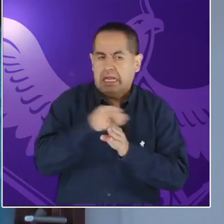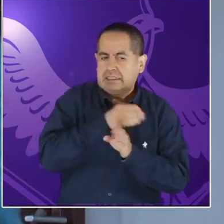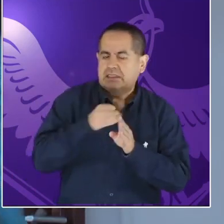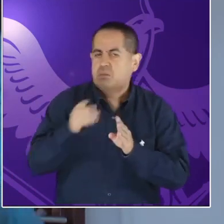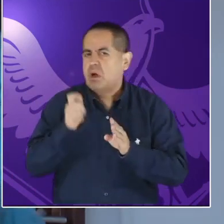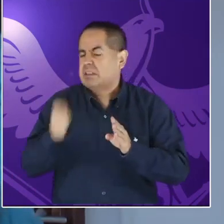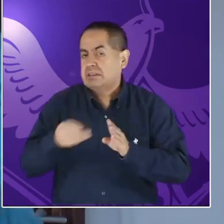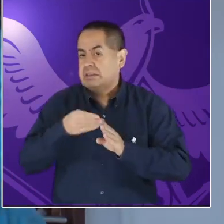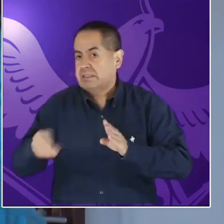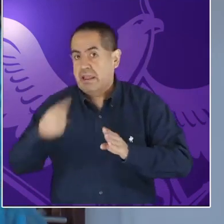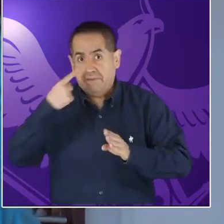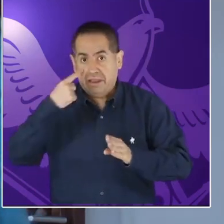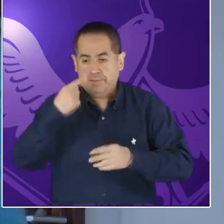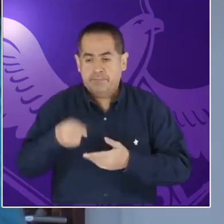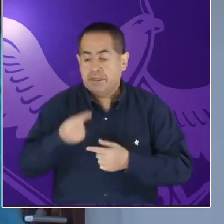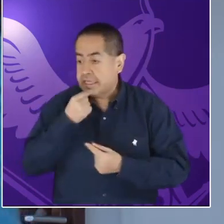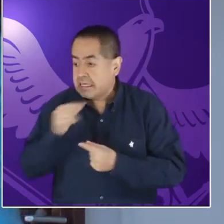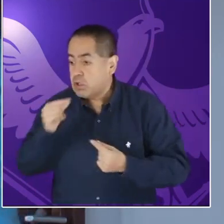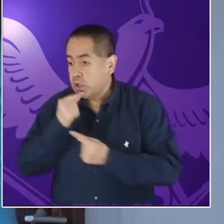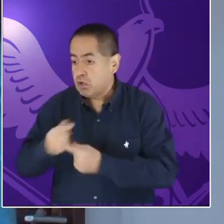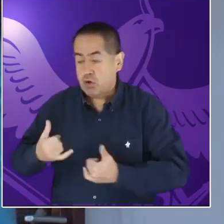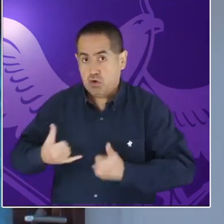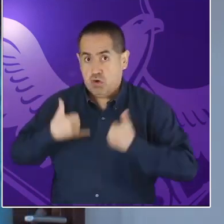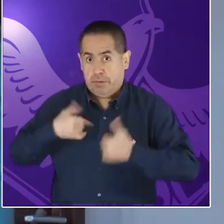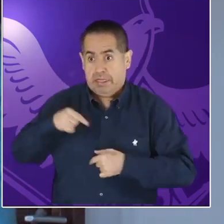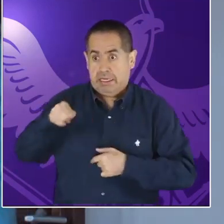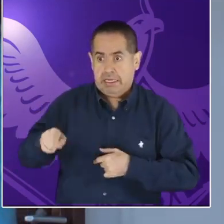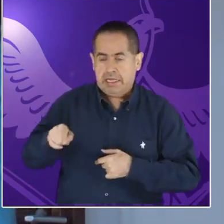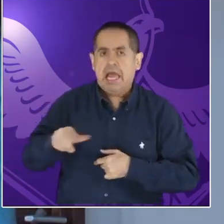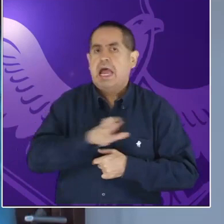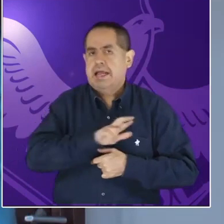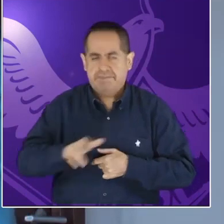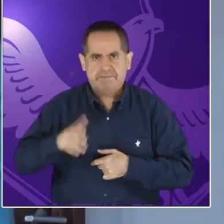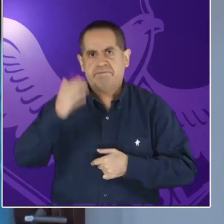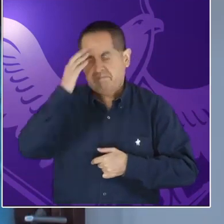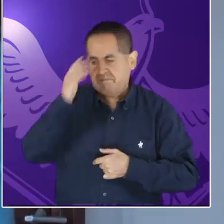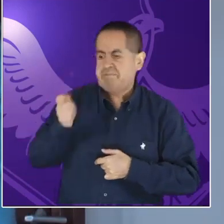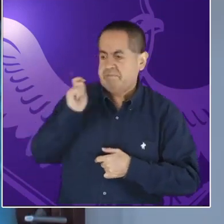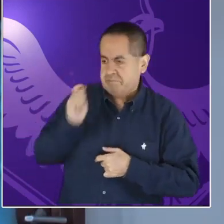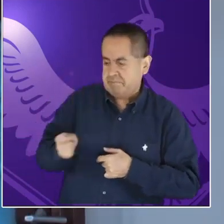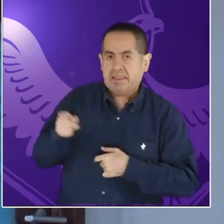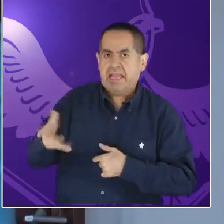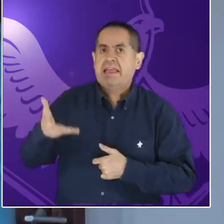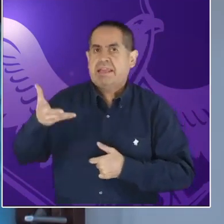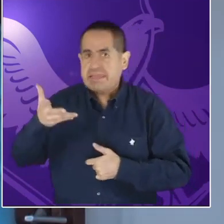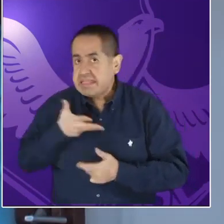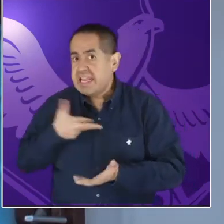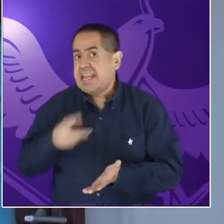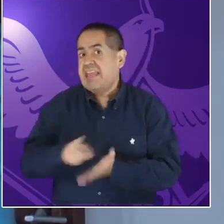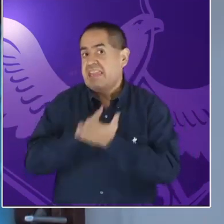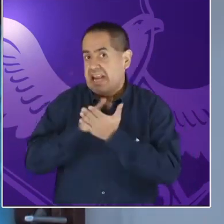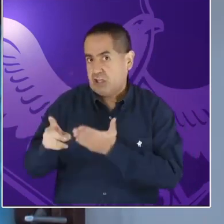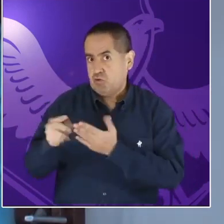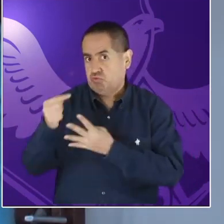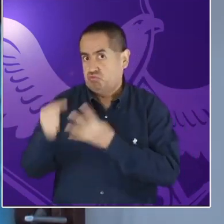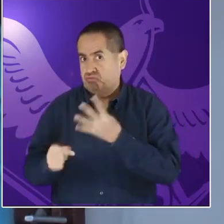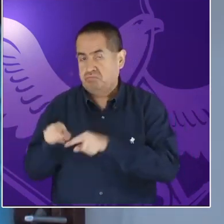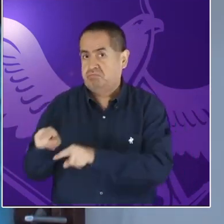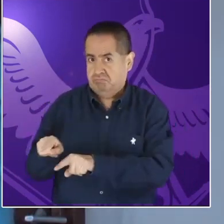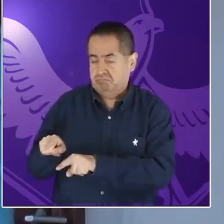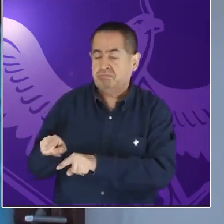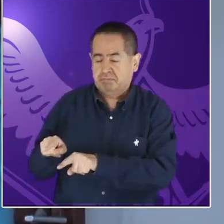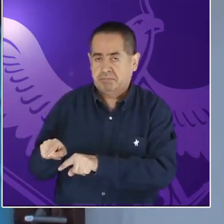el momento en que el niño, la niña, el adolescente pasa a ser reconocida como sujeto